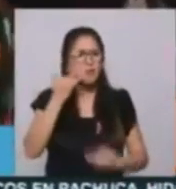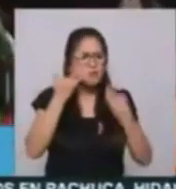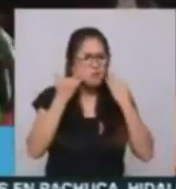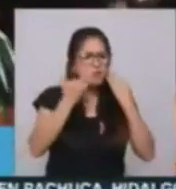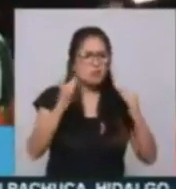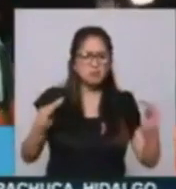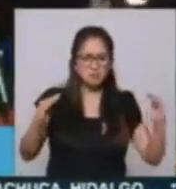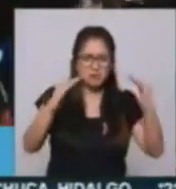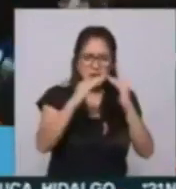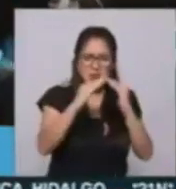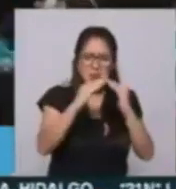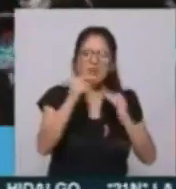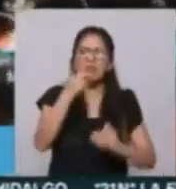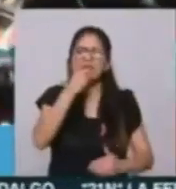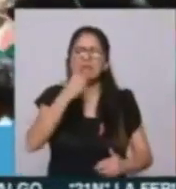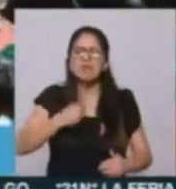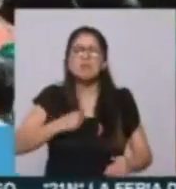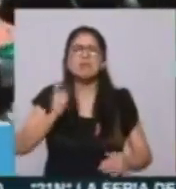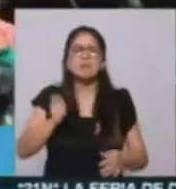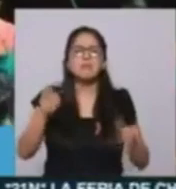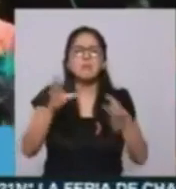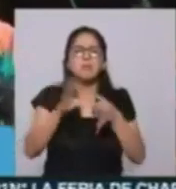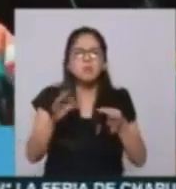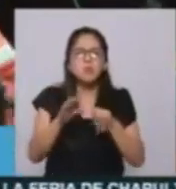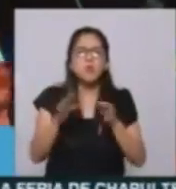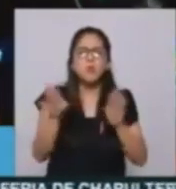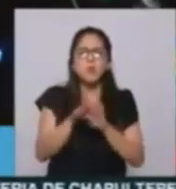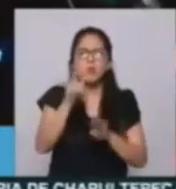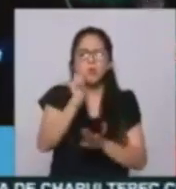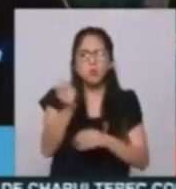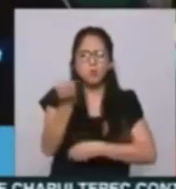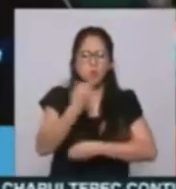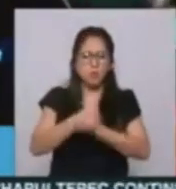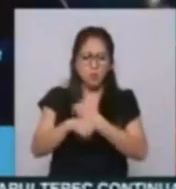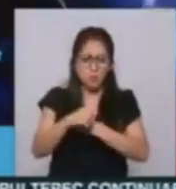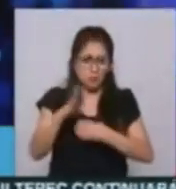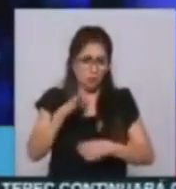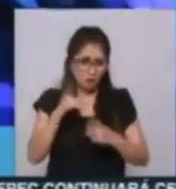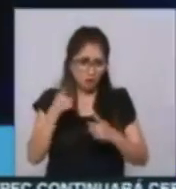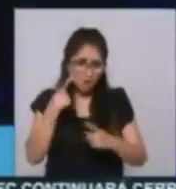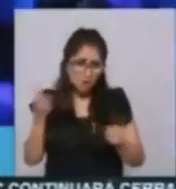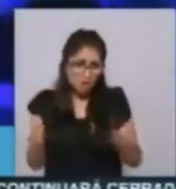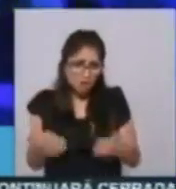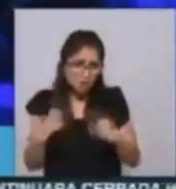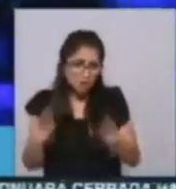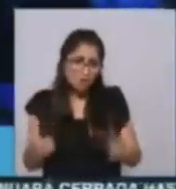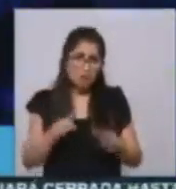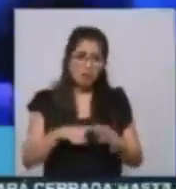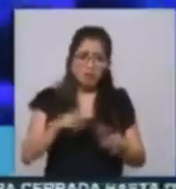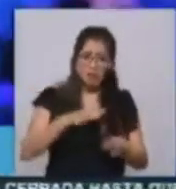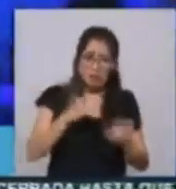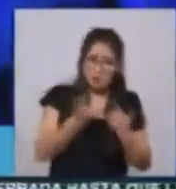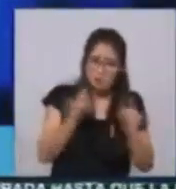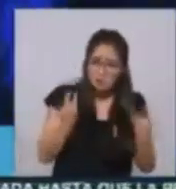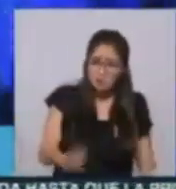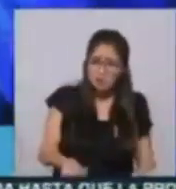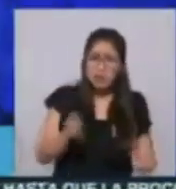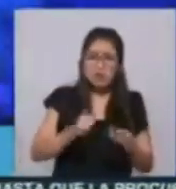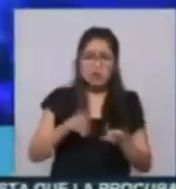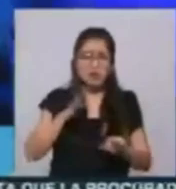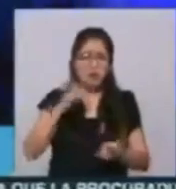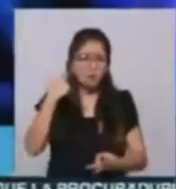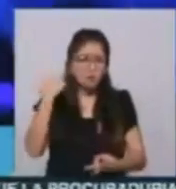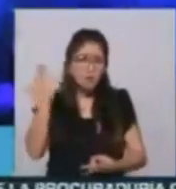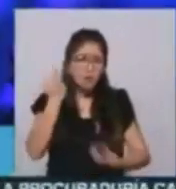Cuéntanos un poquito más acerca de la estructura dramática de la obra. Tenemos música, tenemos historia, tenemos